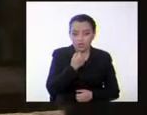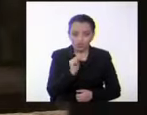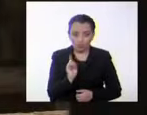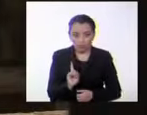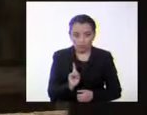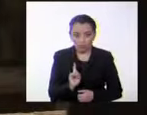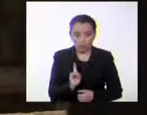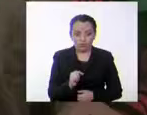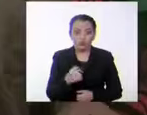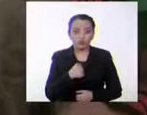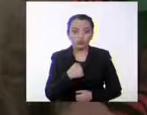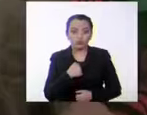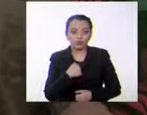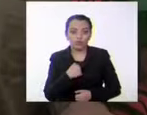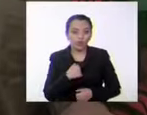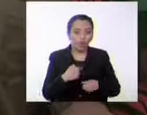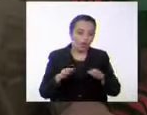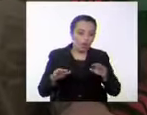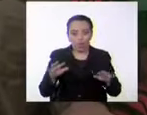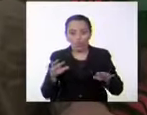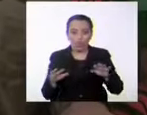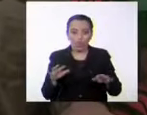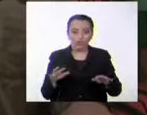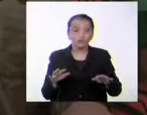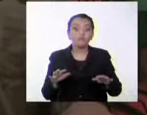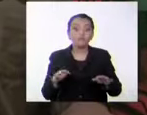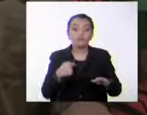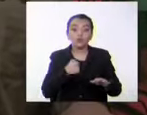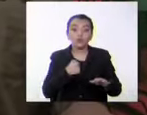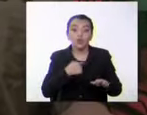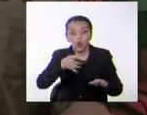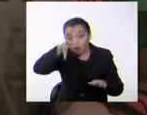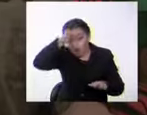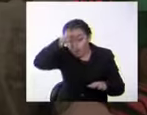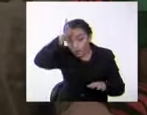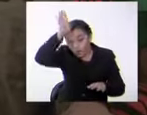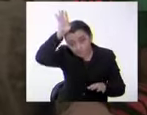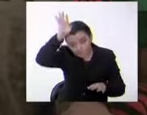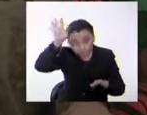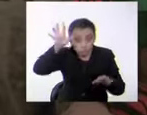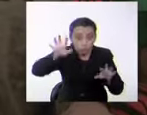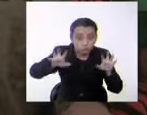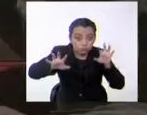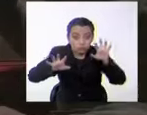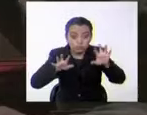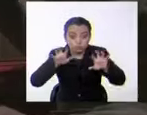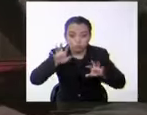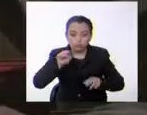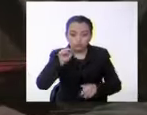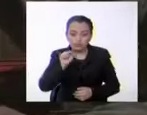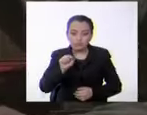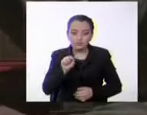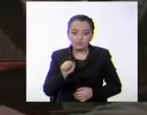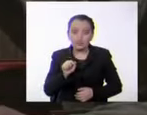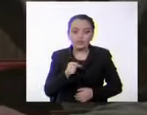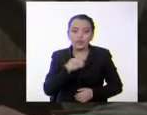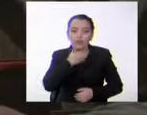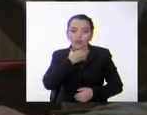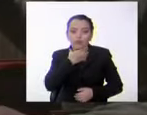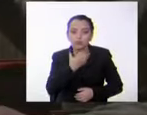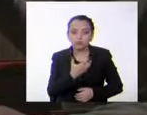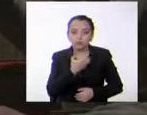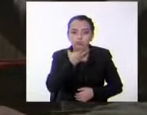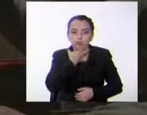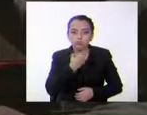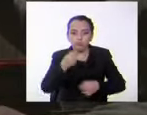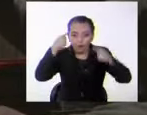señor Max. Ay, los renacuajos que producen ese ruido son los de la rana cornuda. Cuando se conviertan en rana, tendrán